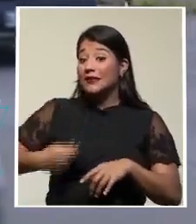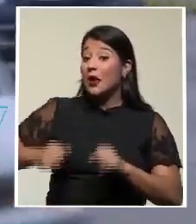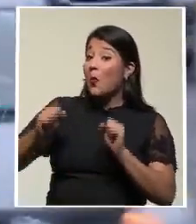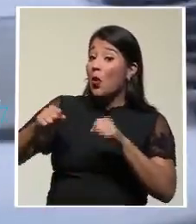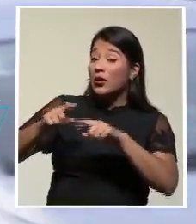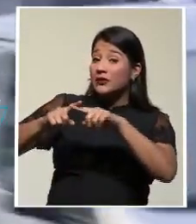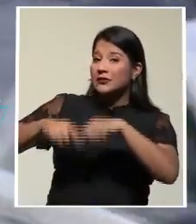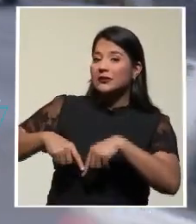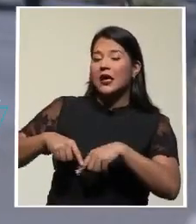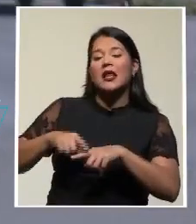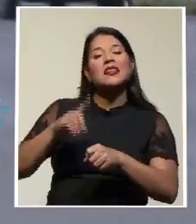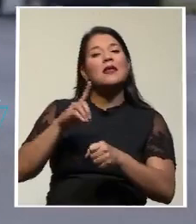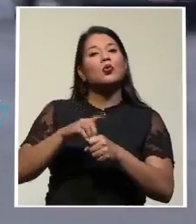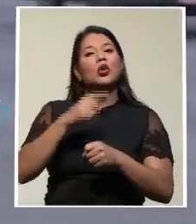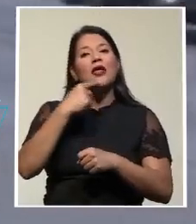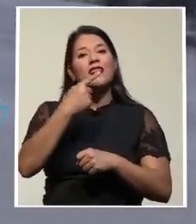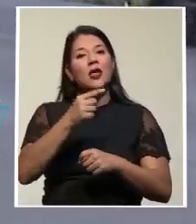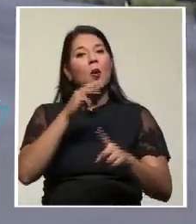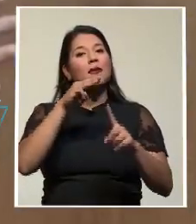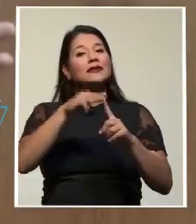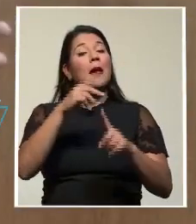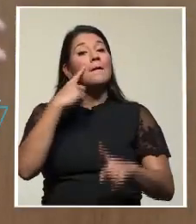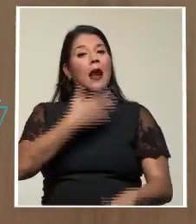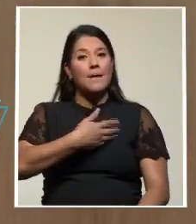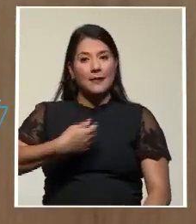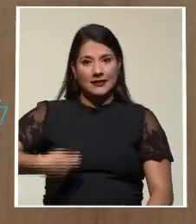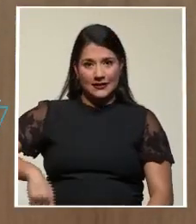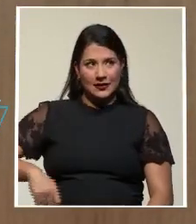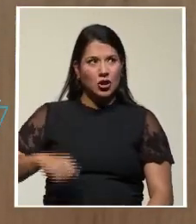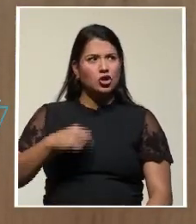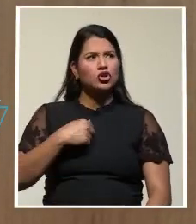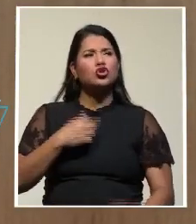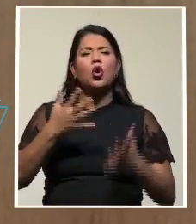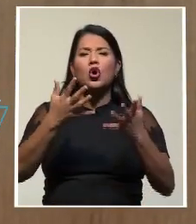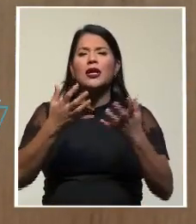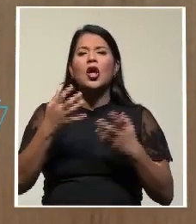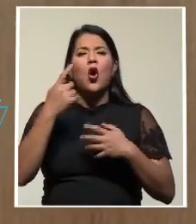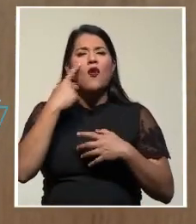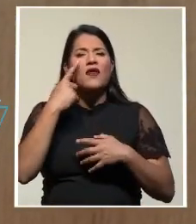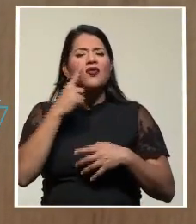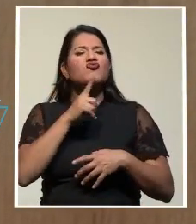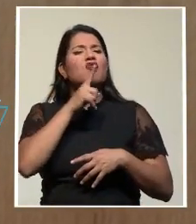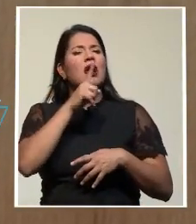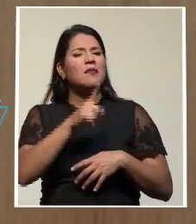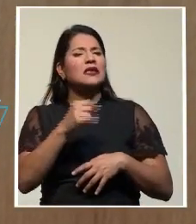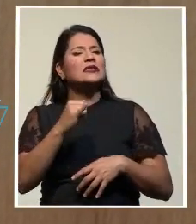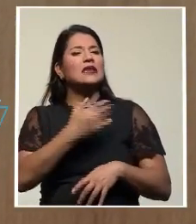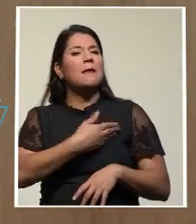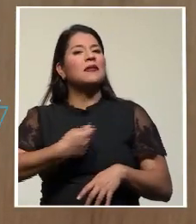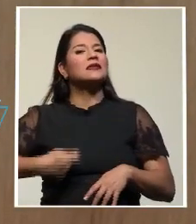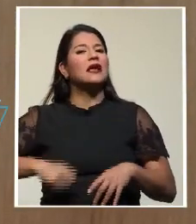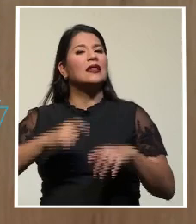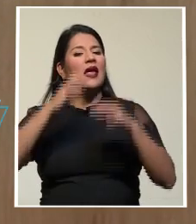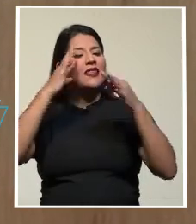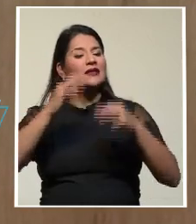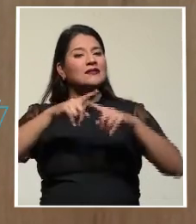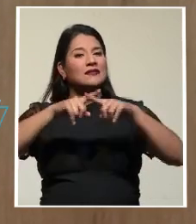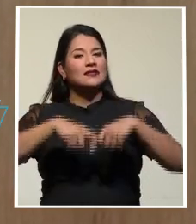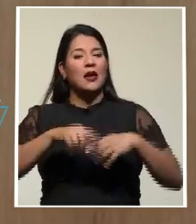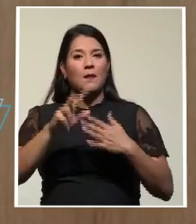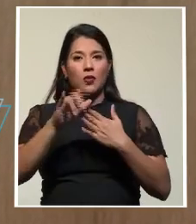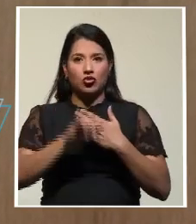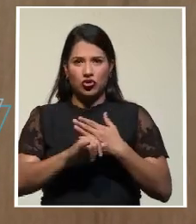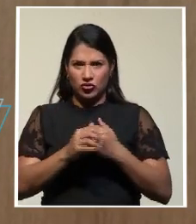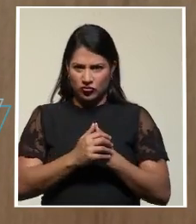presidente de la República. Bueno, yo quiero ver que el presidente vete ese proyecto. Me parece que además de ser una